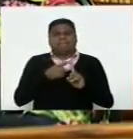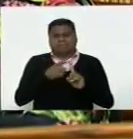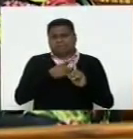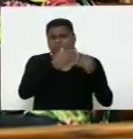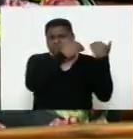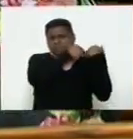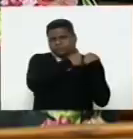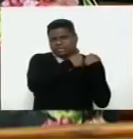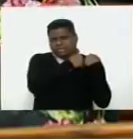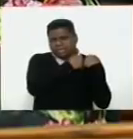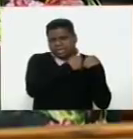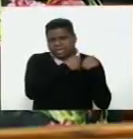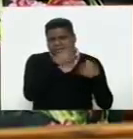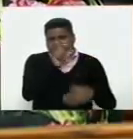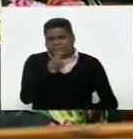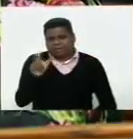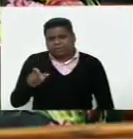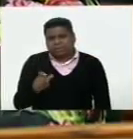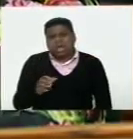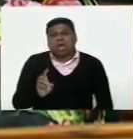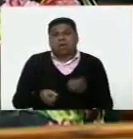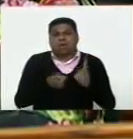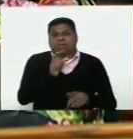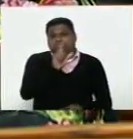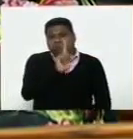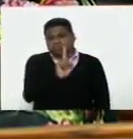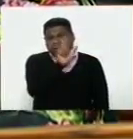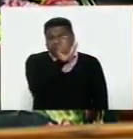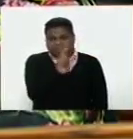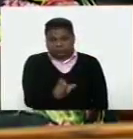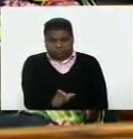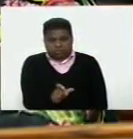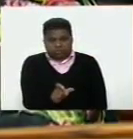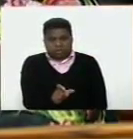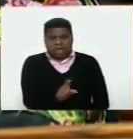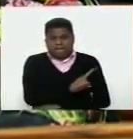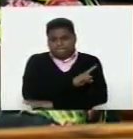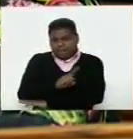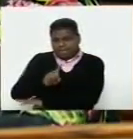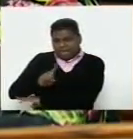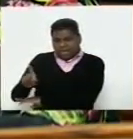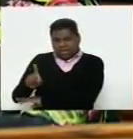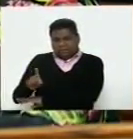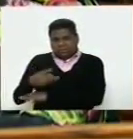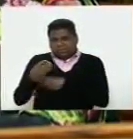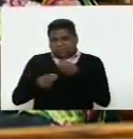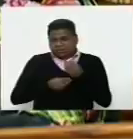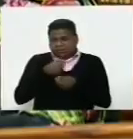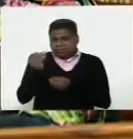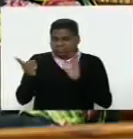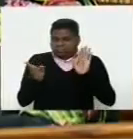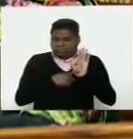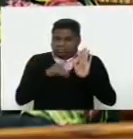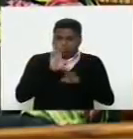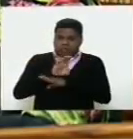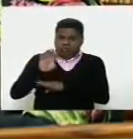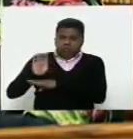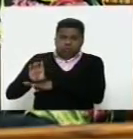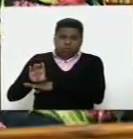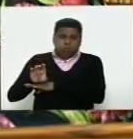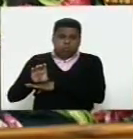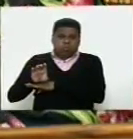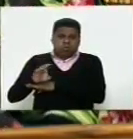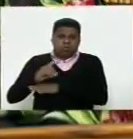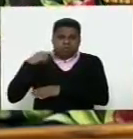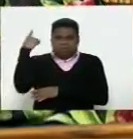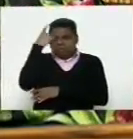hubiere lugar cuando una persona, estando obligada a garantizar, proteger y asegurar